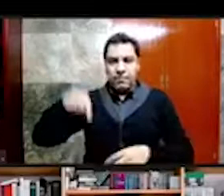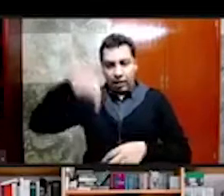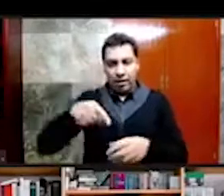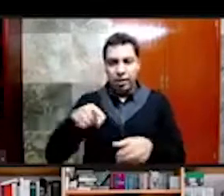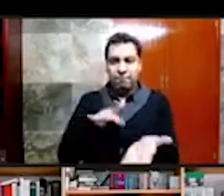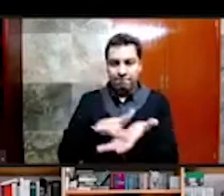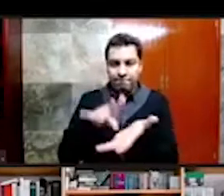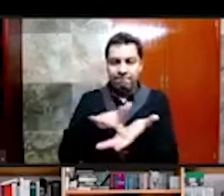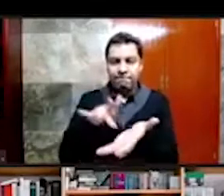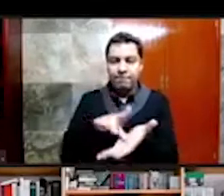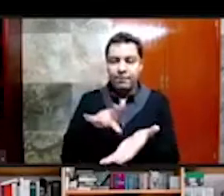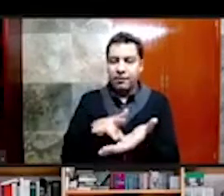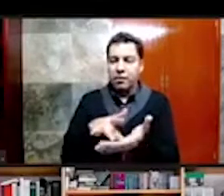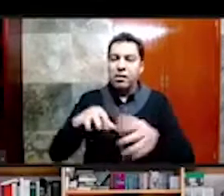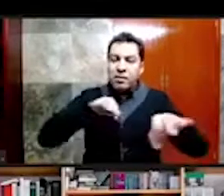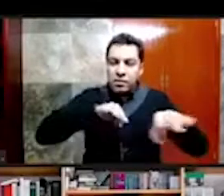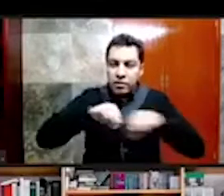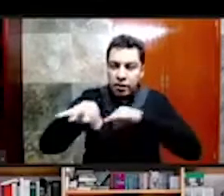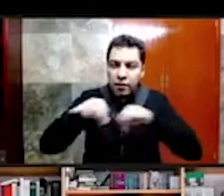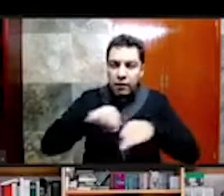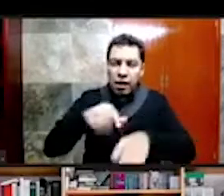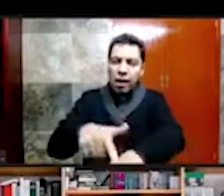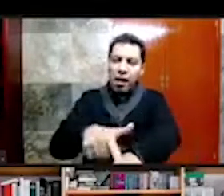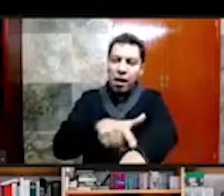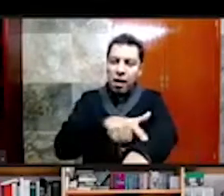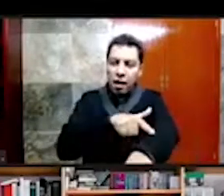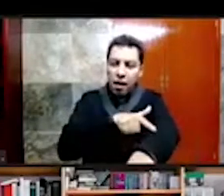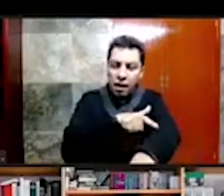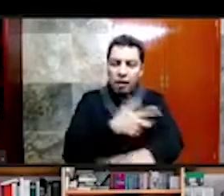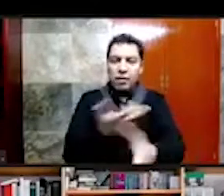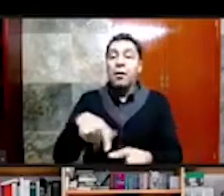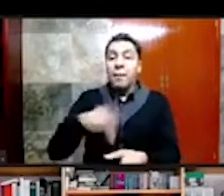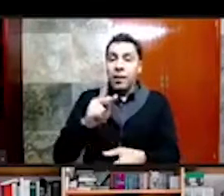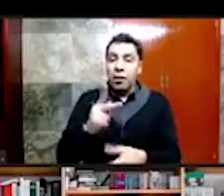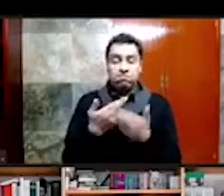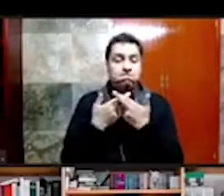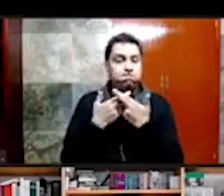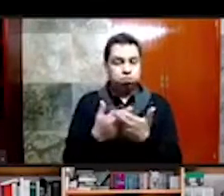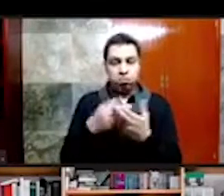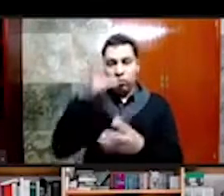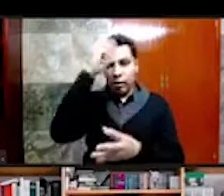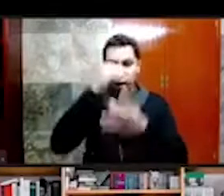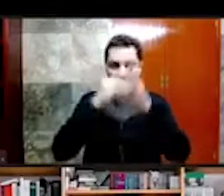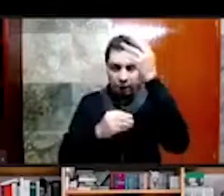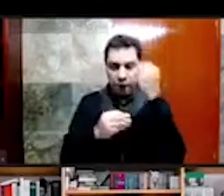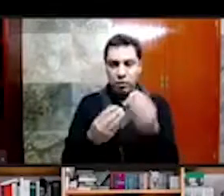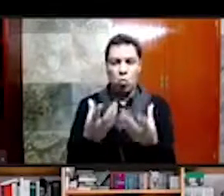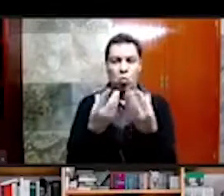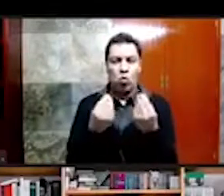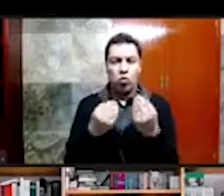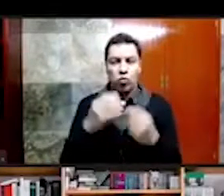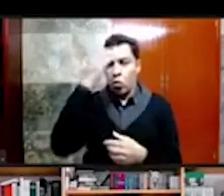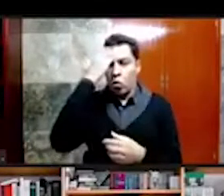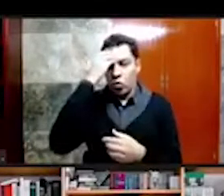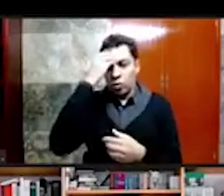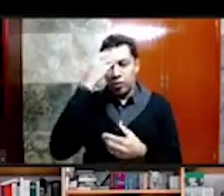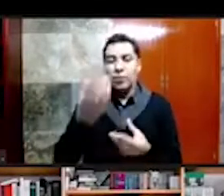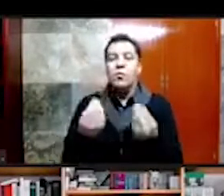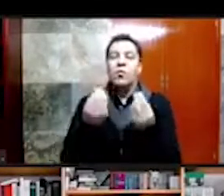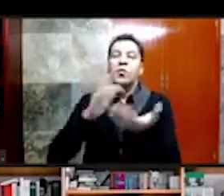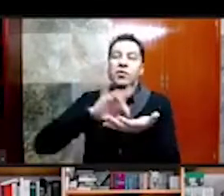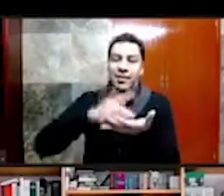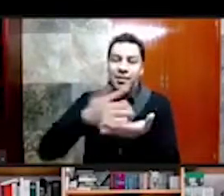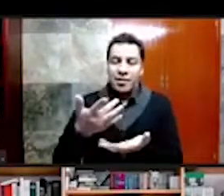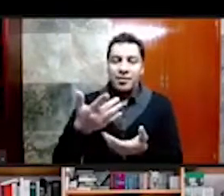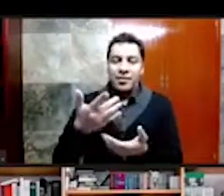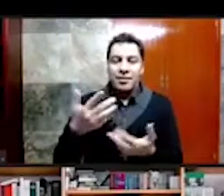Han sido jornadas muy enriquecedoras. Y por eso yo nuevamente le agradezco a la maestra Lilia Rivero